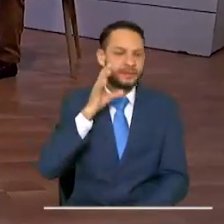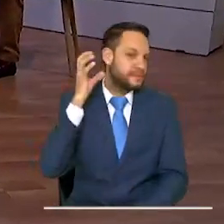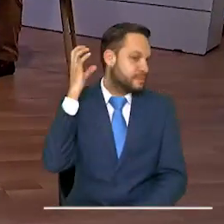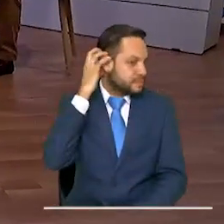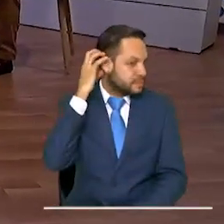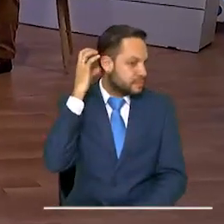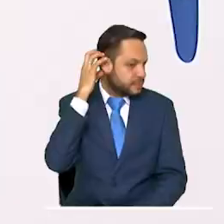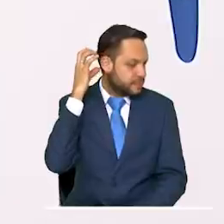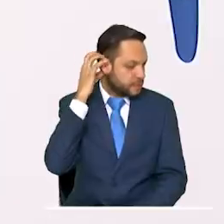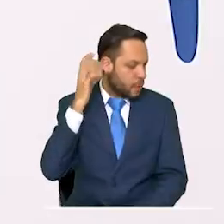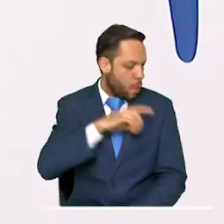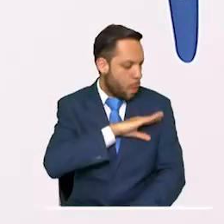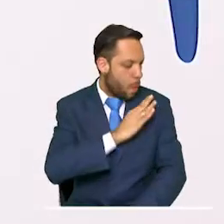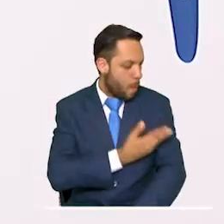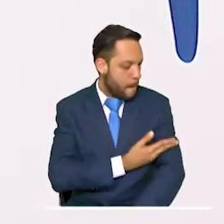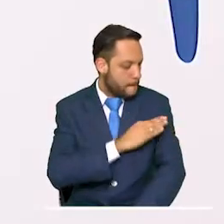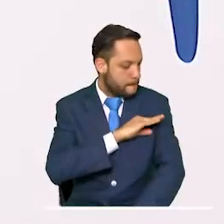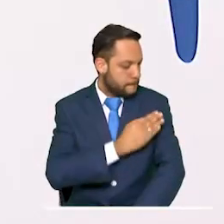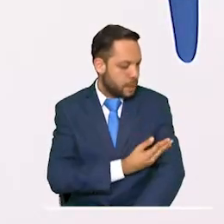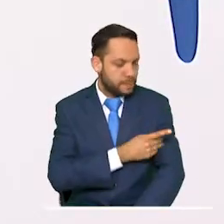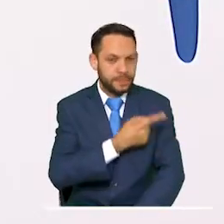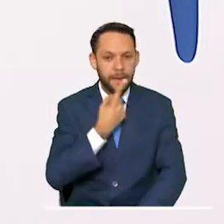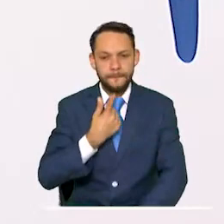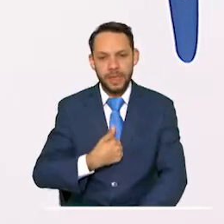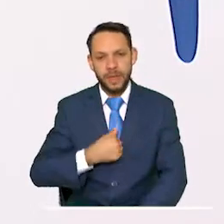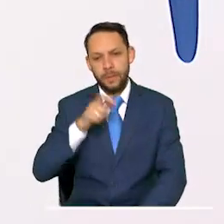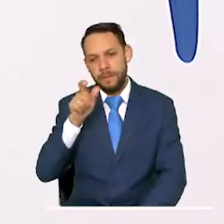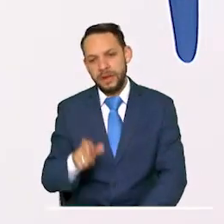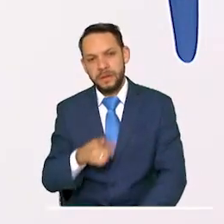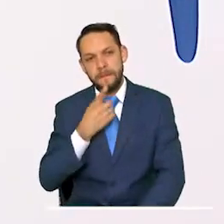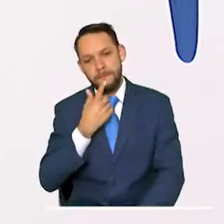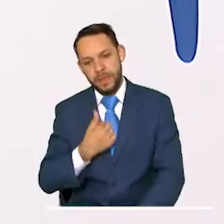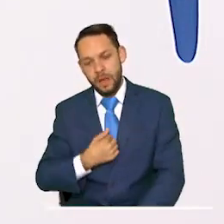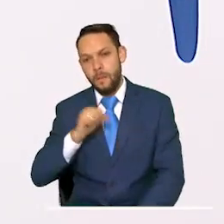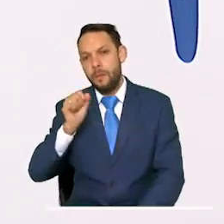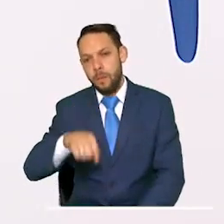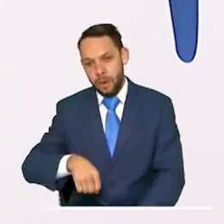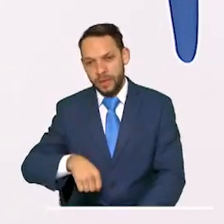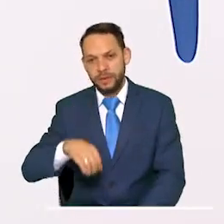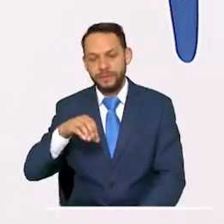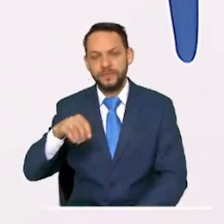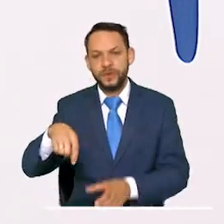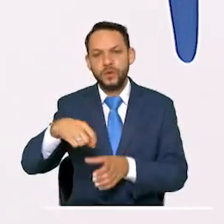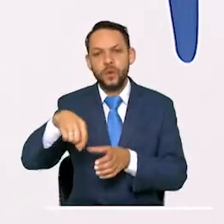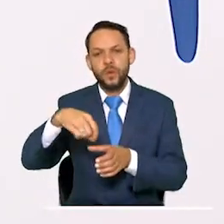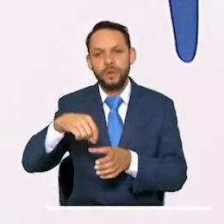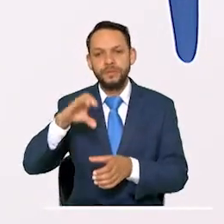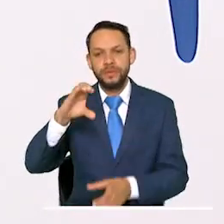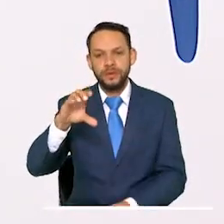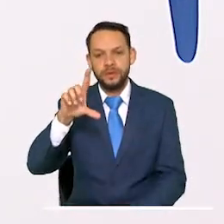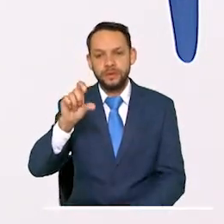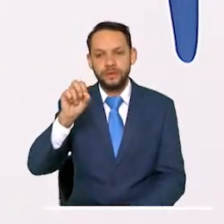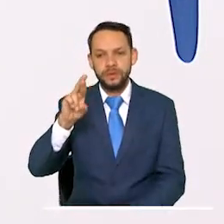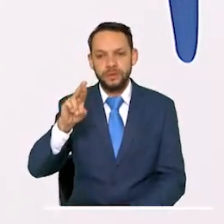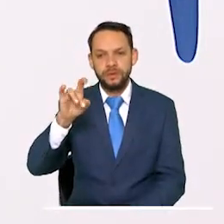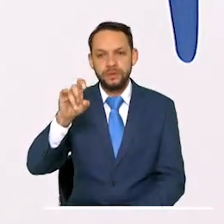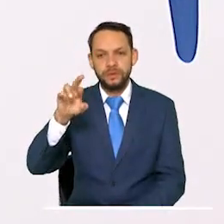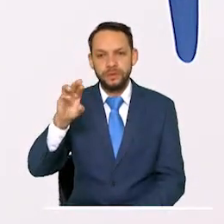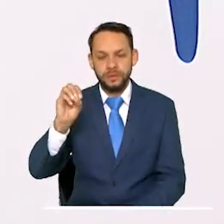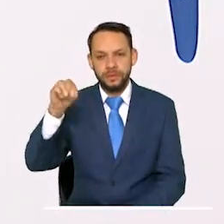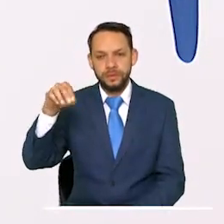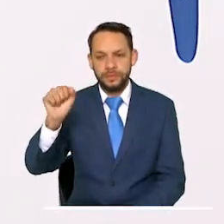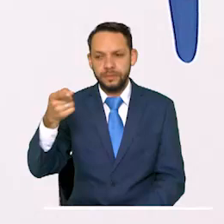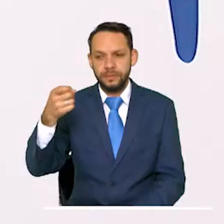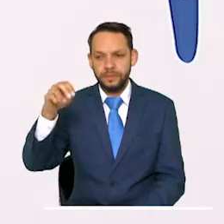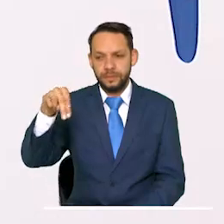Es un complemento muy importante. Es como que a mí me diga una persona, ¿puedo tomar cloruro de magnesio? No, es que el magnesio lo debe tomar todo el